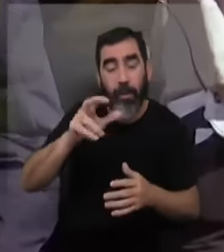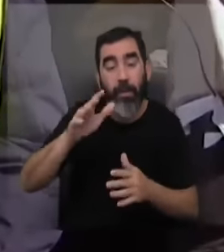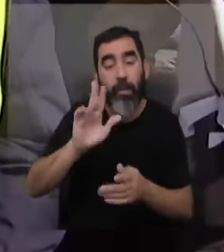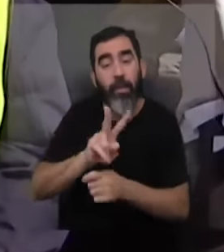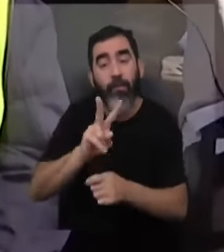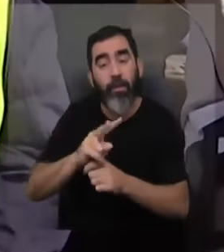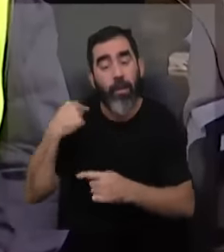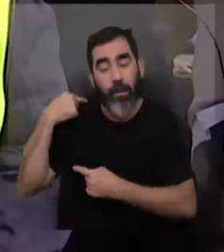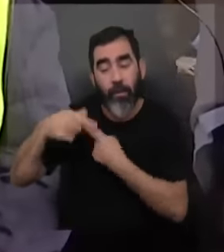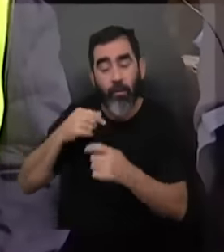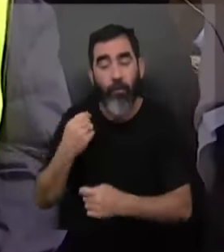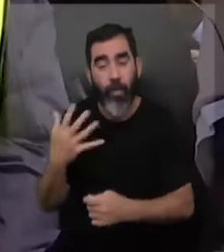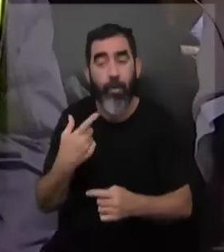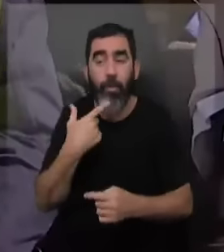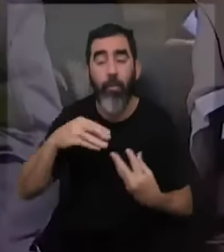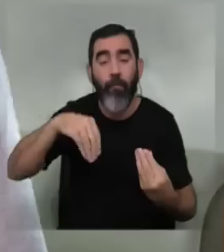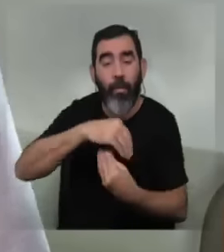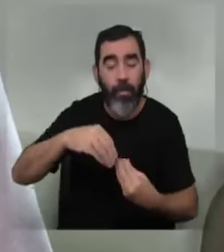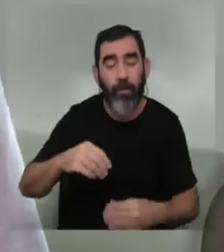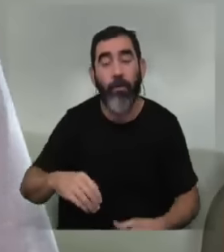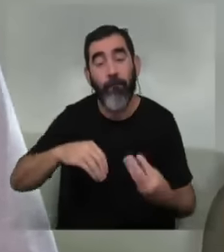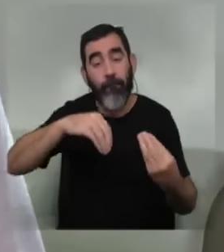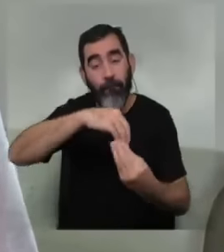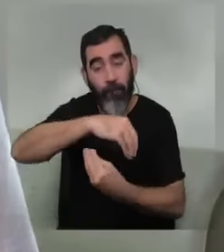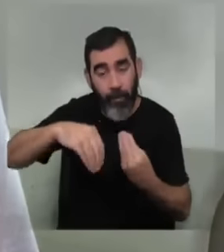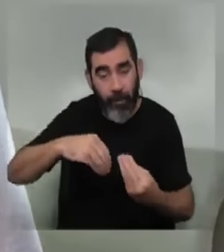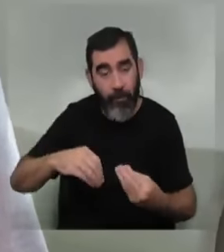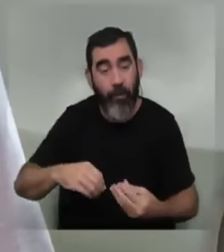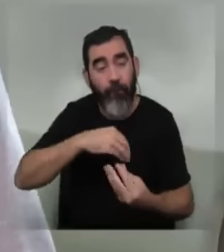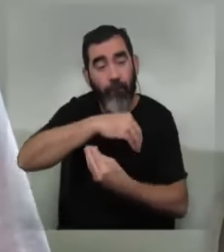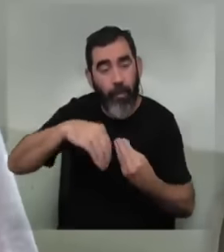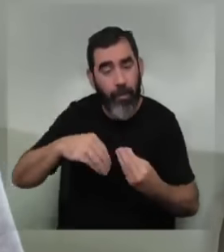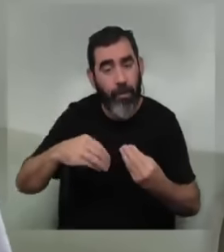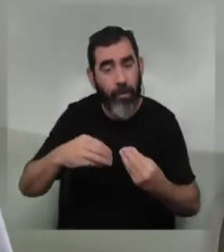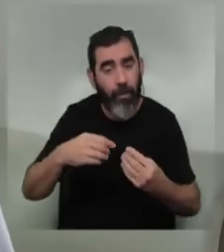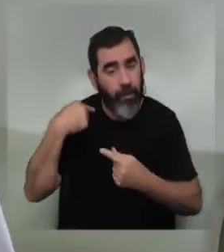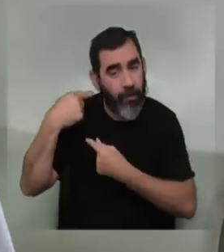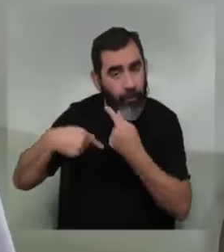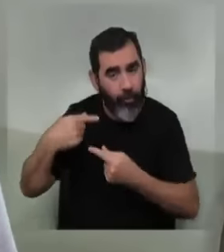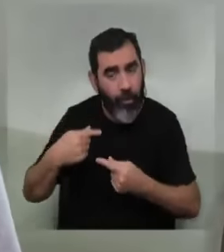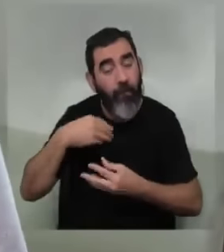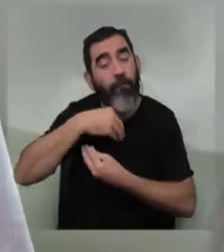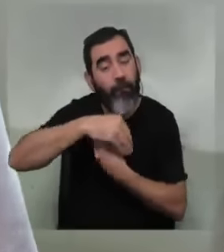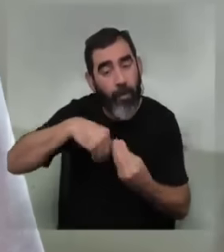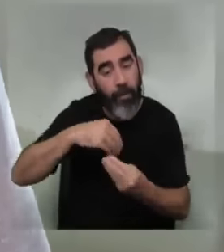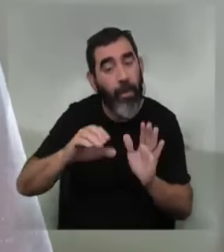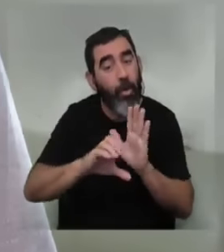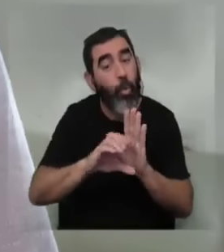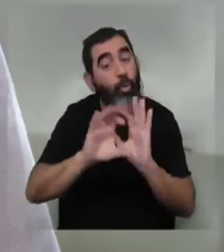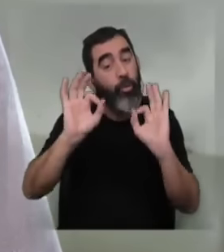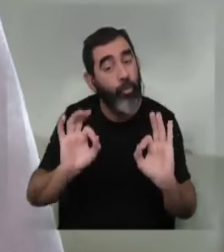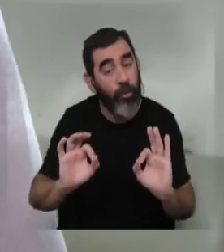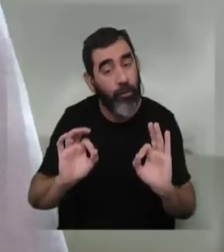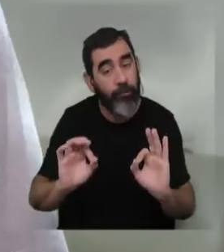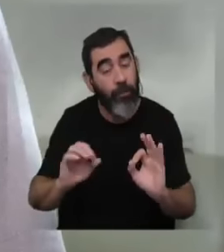valores tradicionales como la familia familia eh la familia constituida tradicionalmente familia constitucional la familia